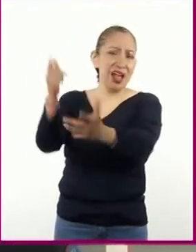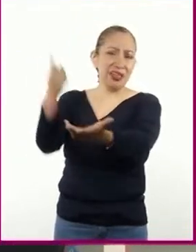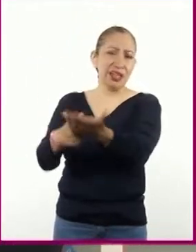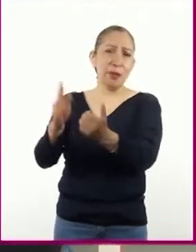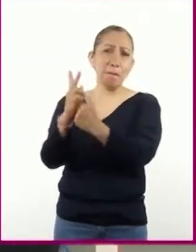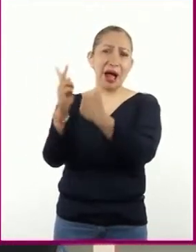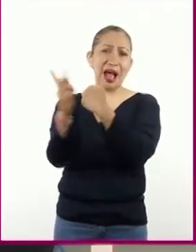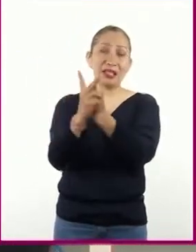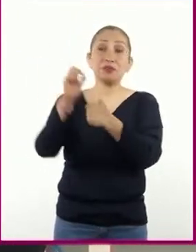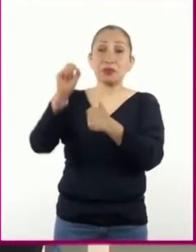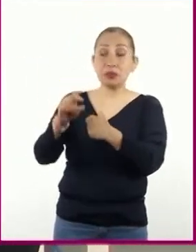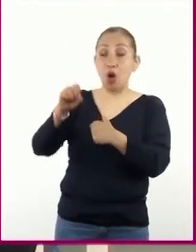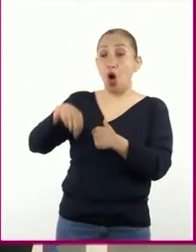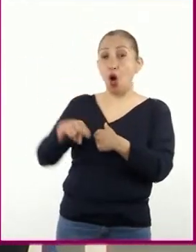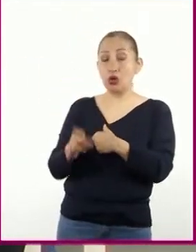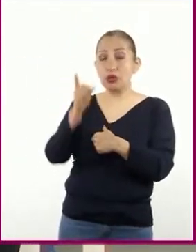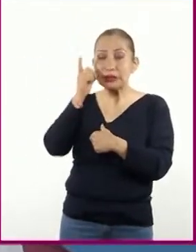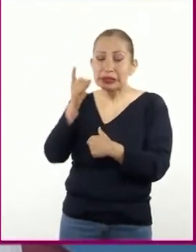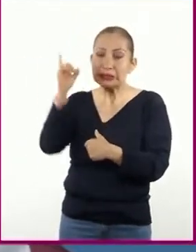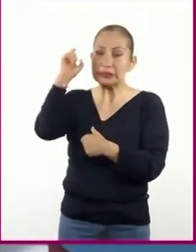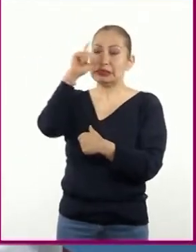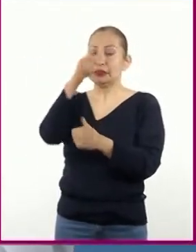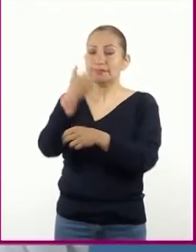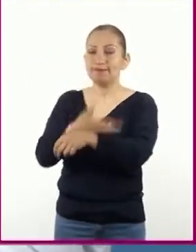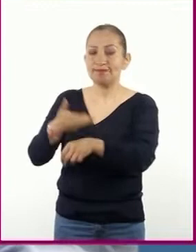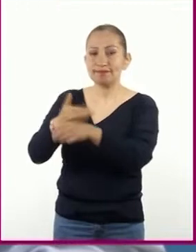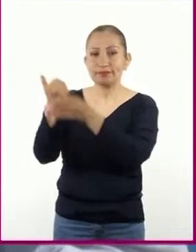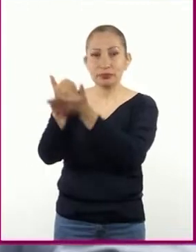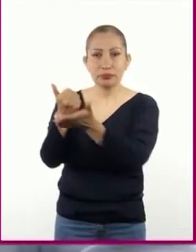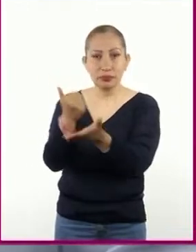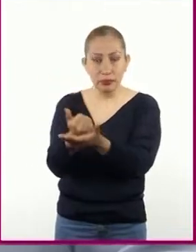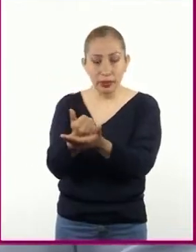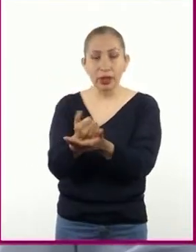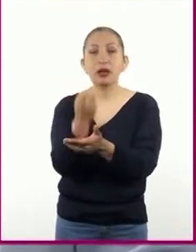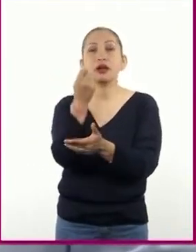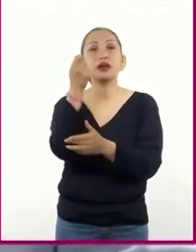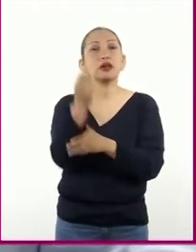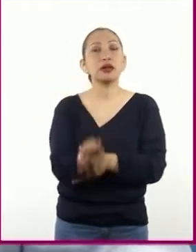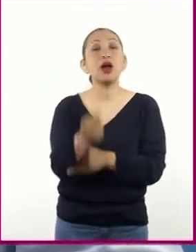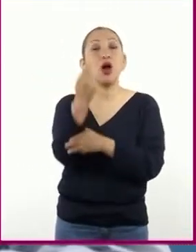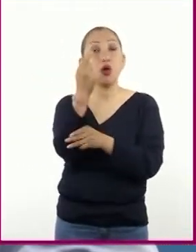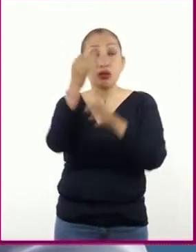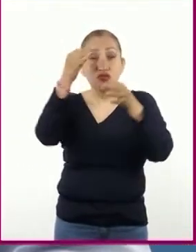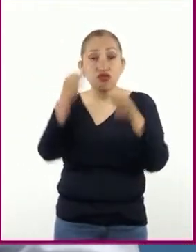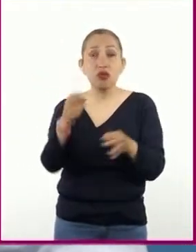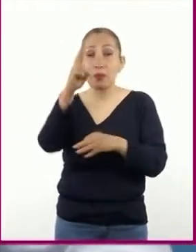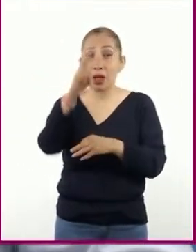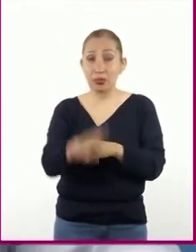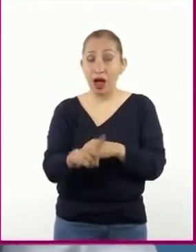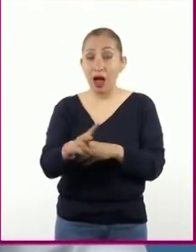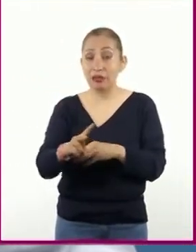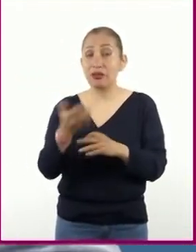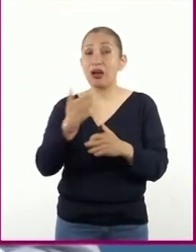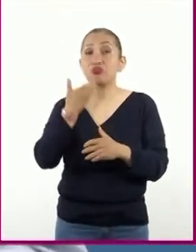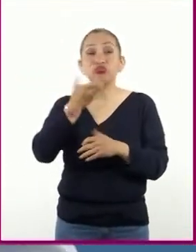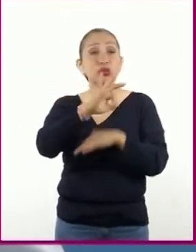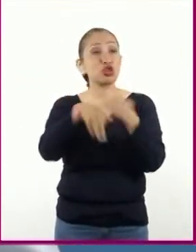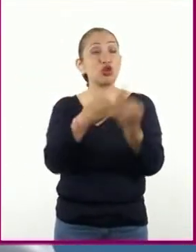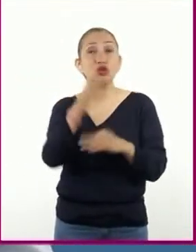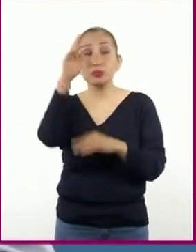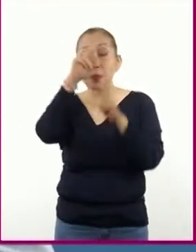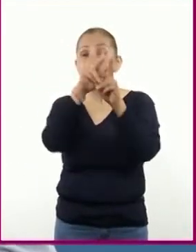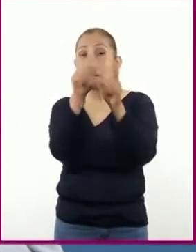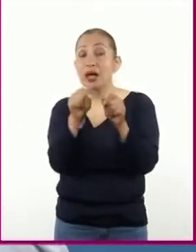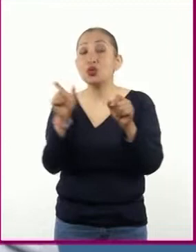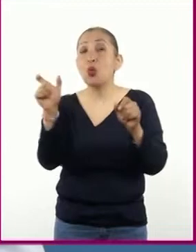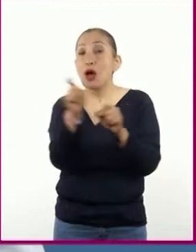a los que la ONU deberá enfrentarse. Lo anterior significa que una auténtica y verdadera cultura de paz será aquella